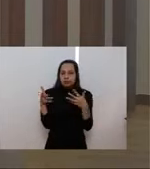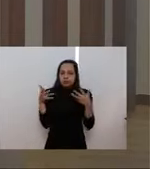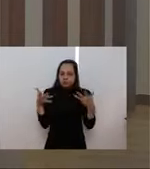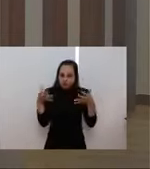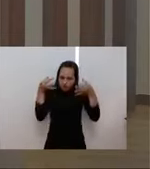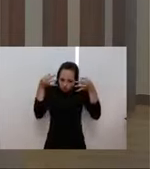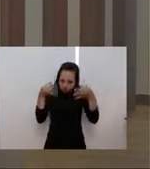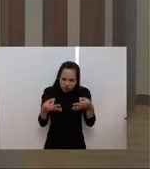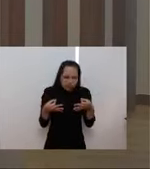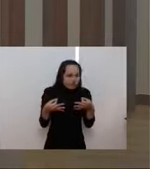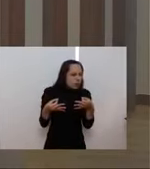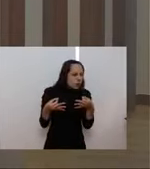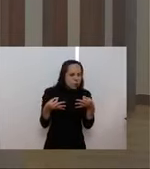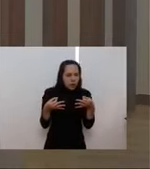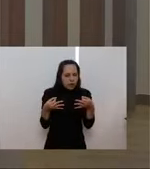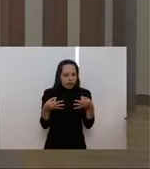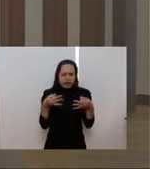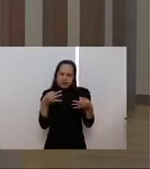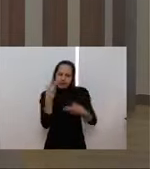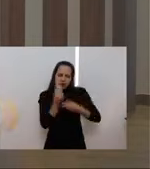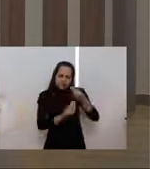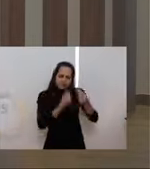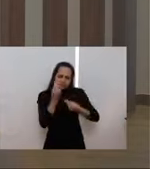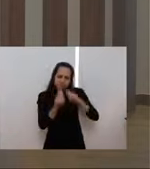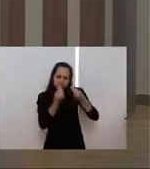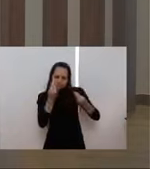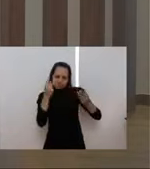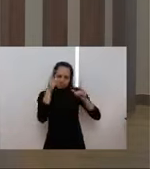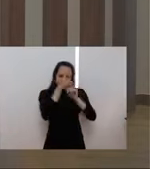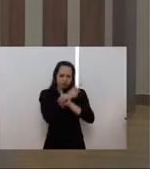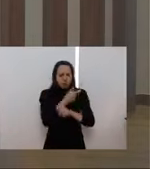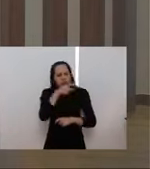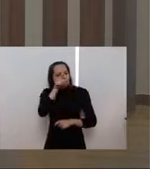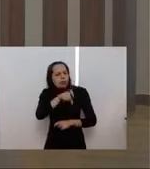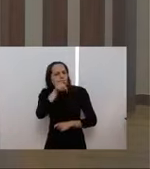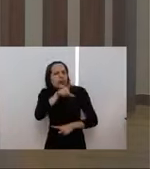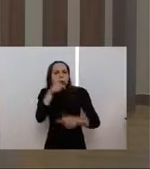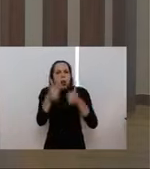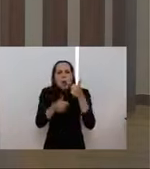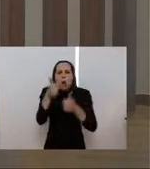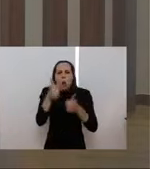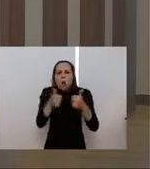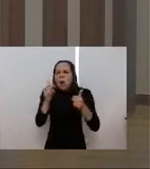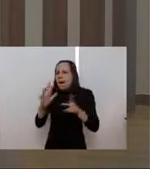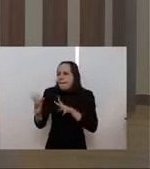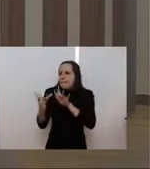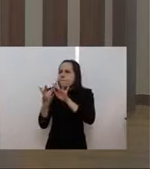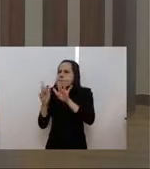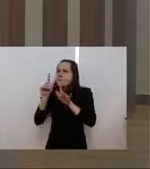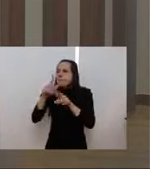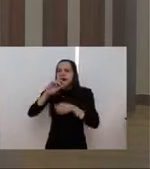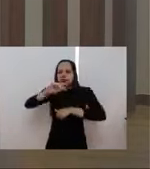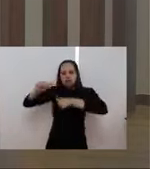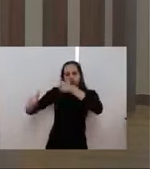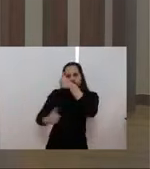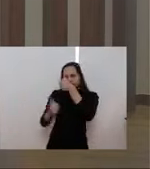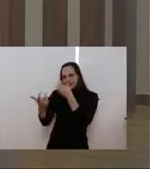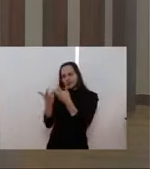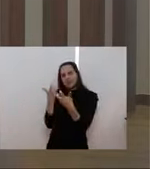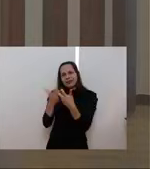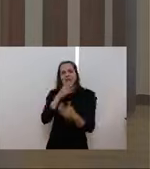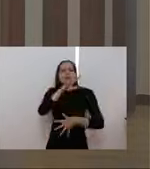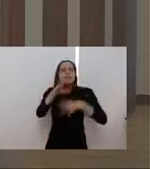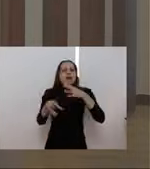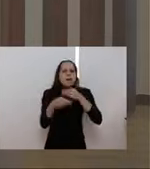programarlos hacer levantamiento de que teníamos y que necesitábamos para responderle a los usuarios del subsistema activamos también